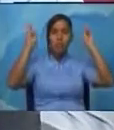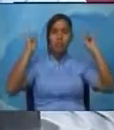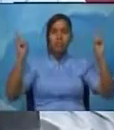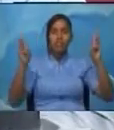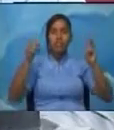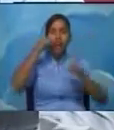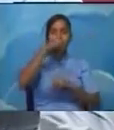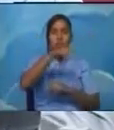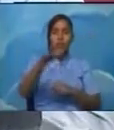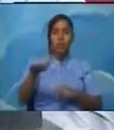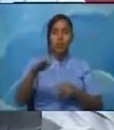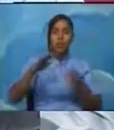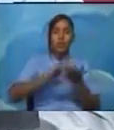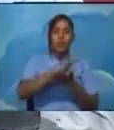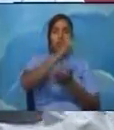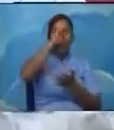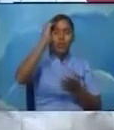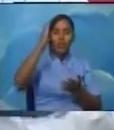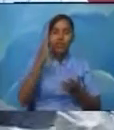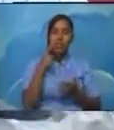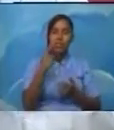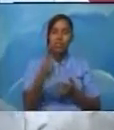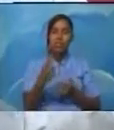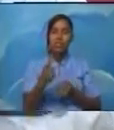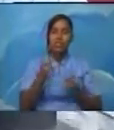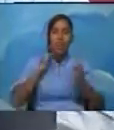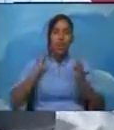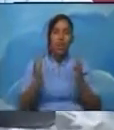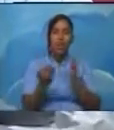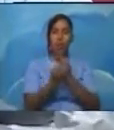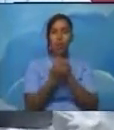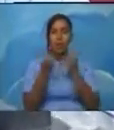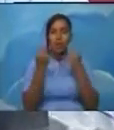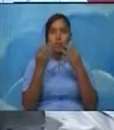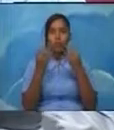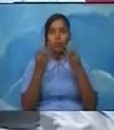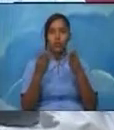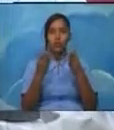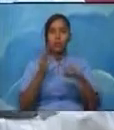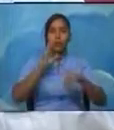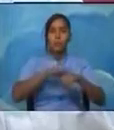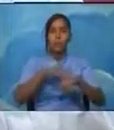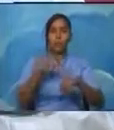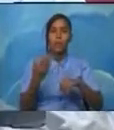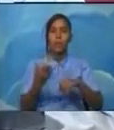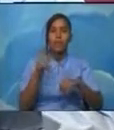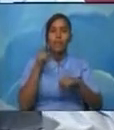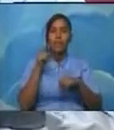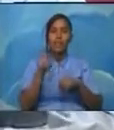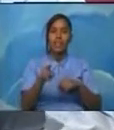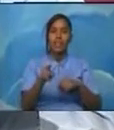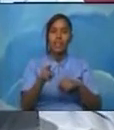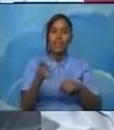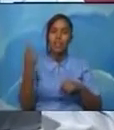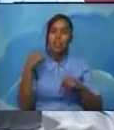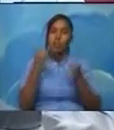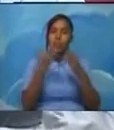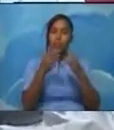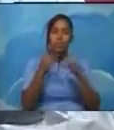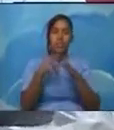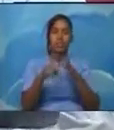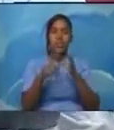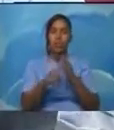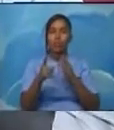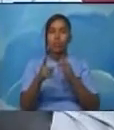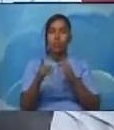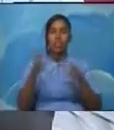al pueblo. Gloria al Señor. Entonces le dice, guardaos mucho. O sea, ¿por qué? Porque allí había muchas cosas